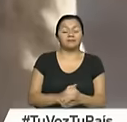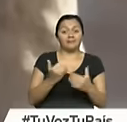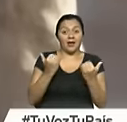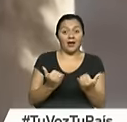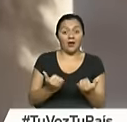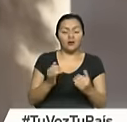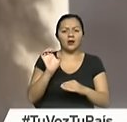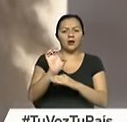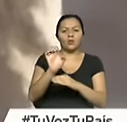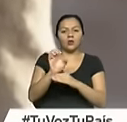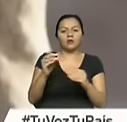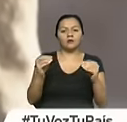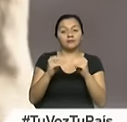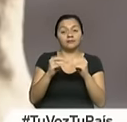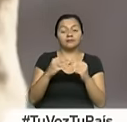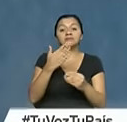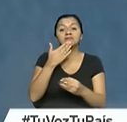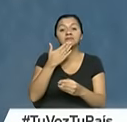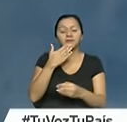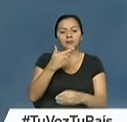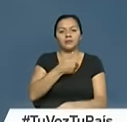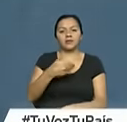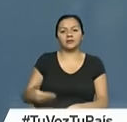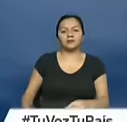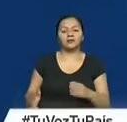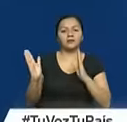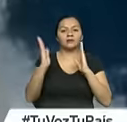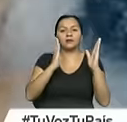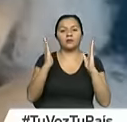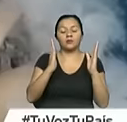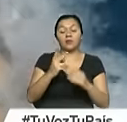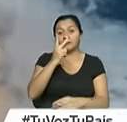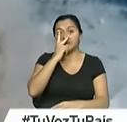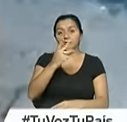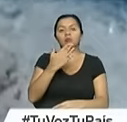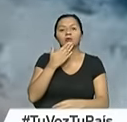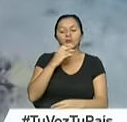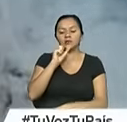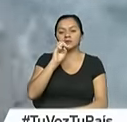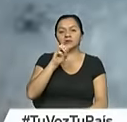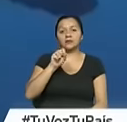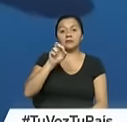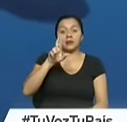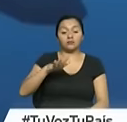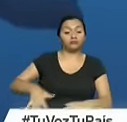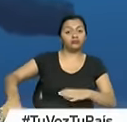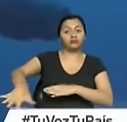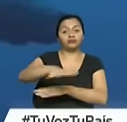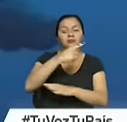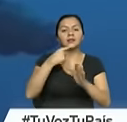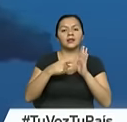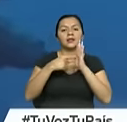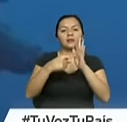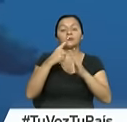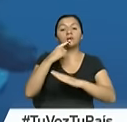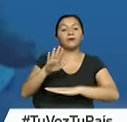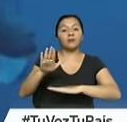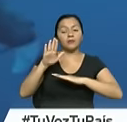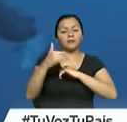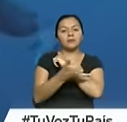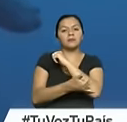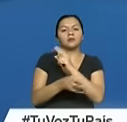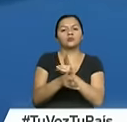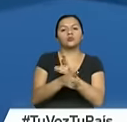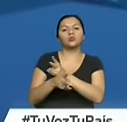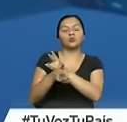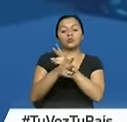Actualmente, Ecuador ejerce la presidencia pro tempore del Corredor Marino del Pacífico, CEMAR, un ejemplo claro del compromiso del país por la